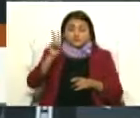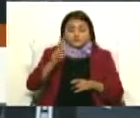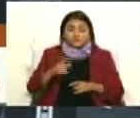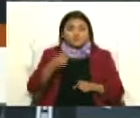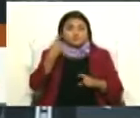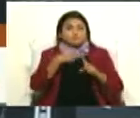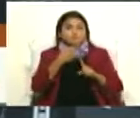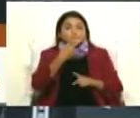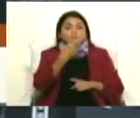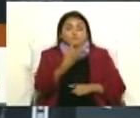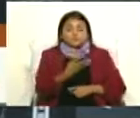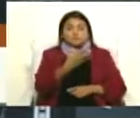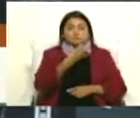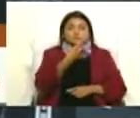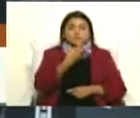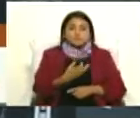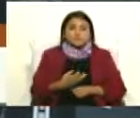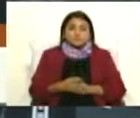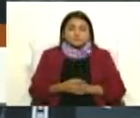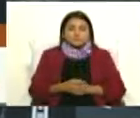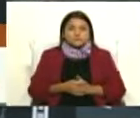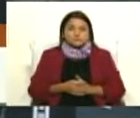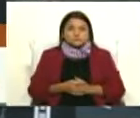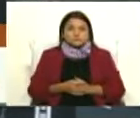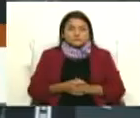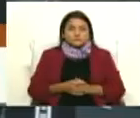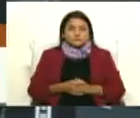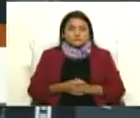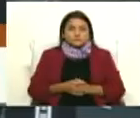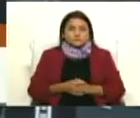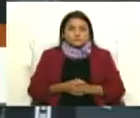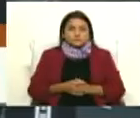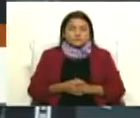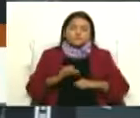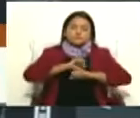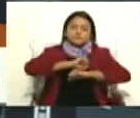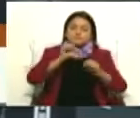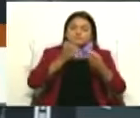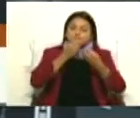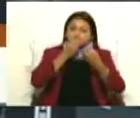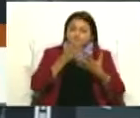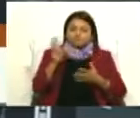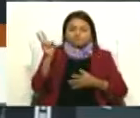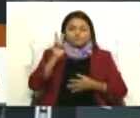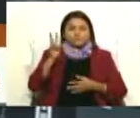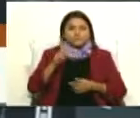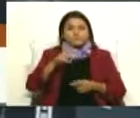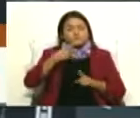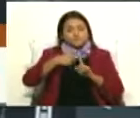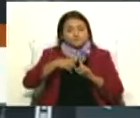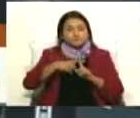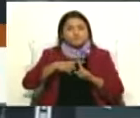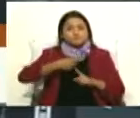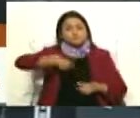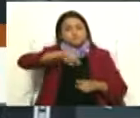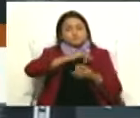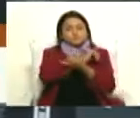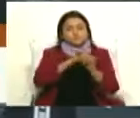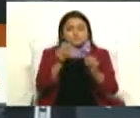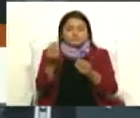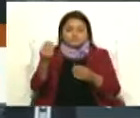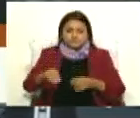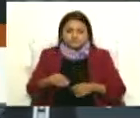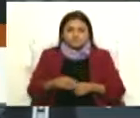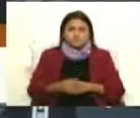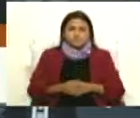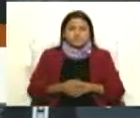digo una cosa, no solamente tendremos un amanecer bonito para nuestro país, sino que seremos más independientes porque